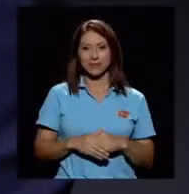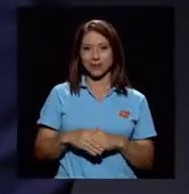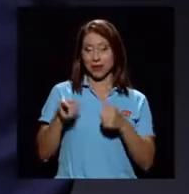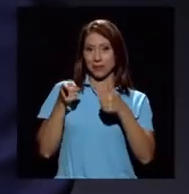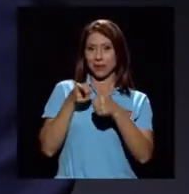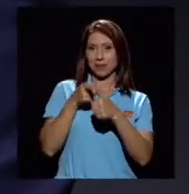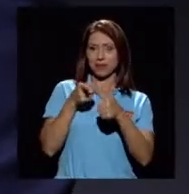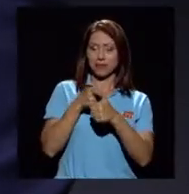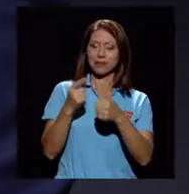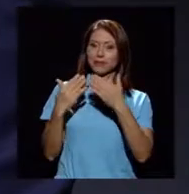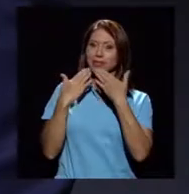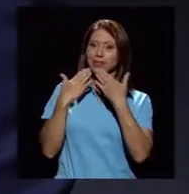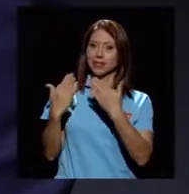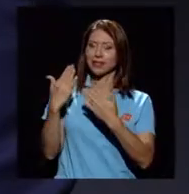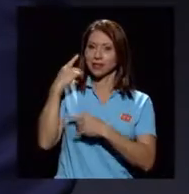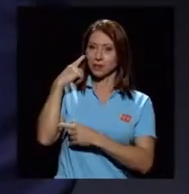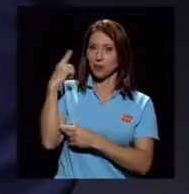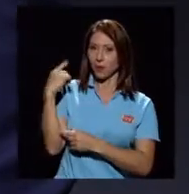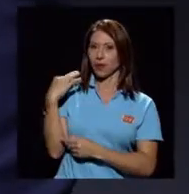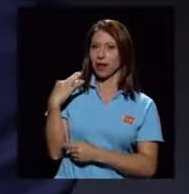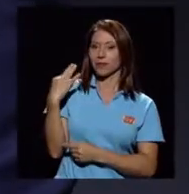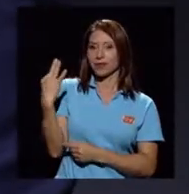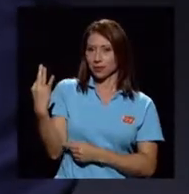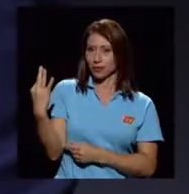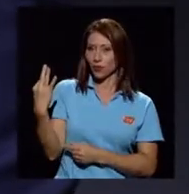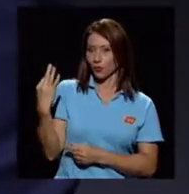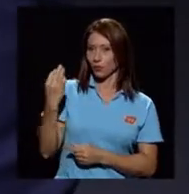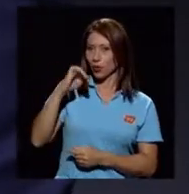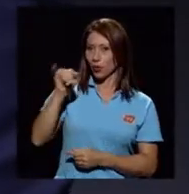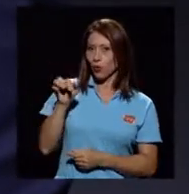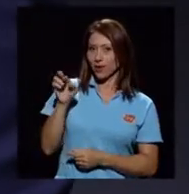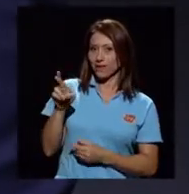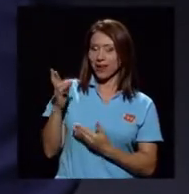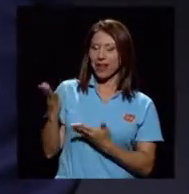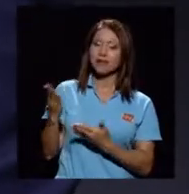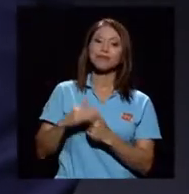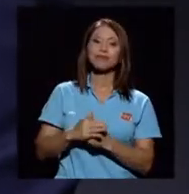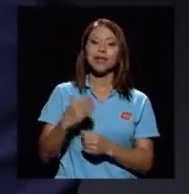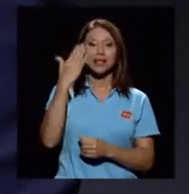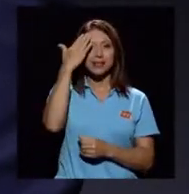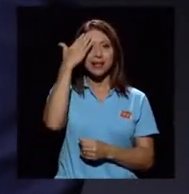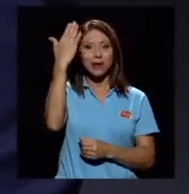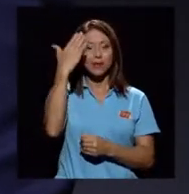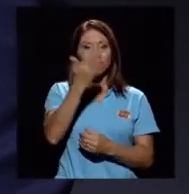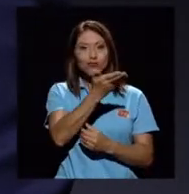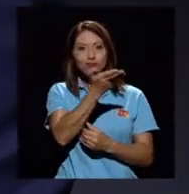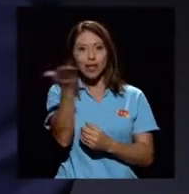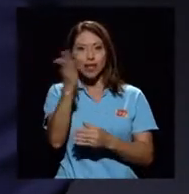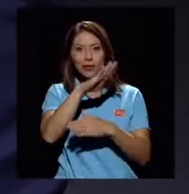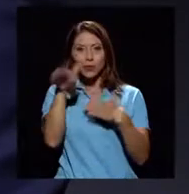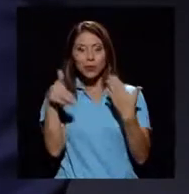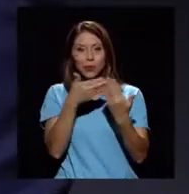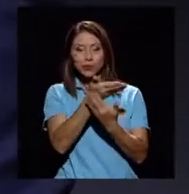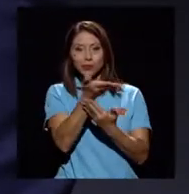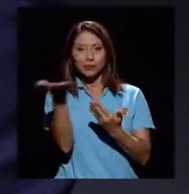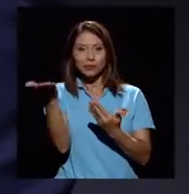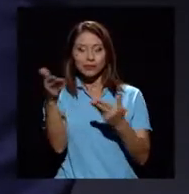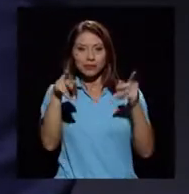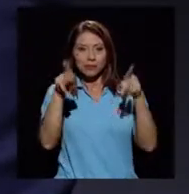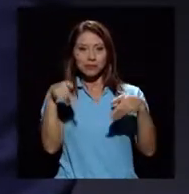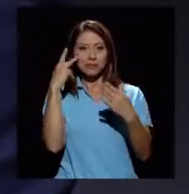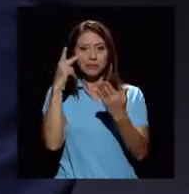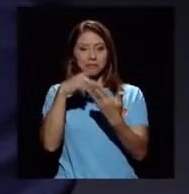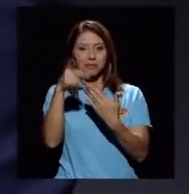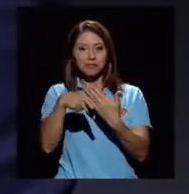nada, muchas gracias por la invitación, don Juan Rafael, y saludos a todas y a todos los